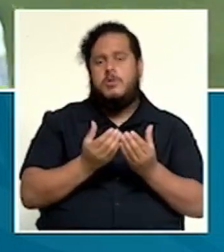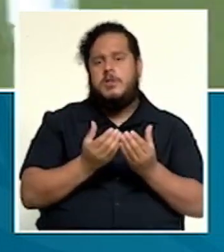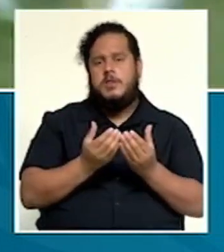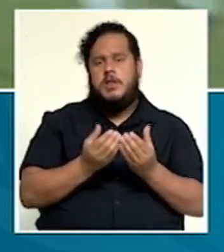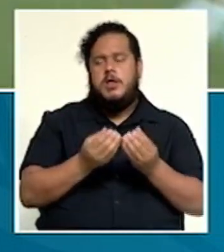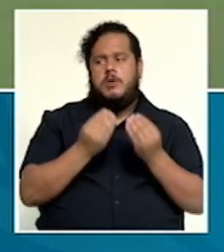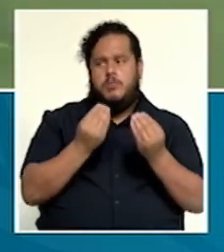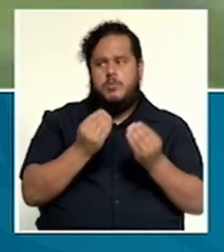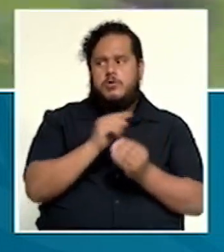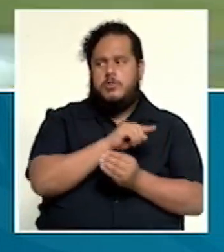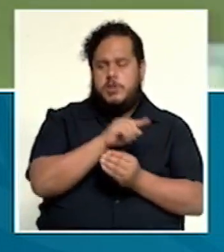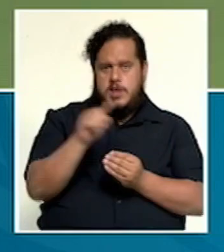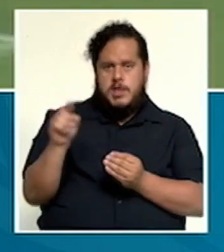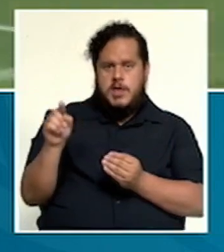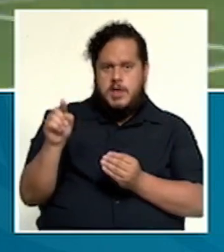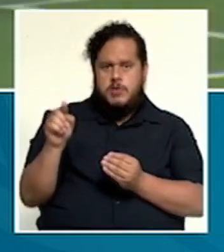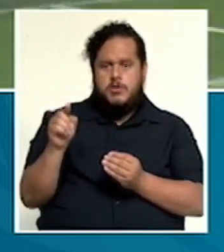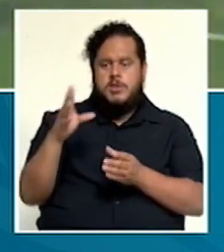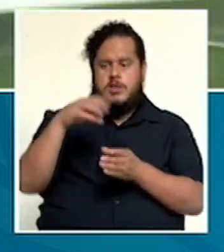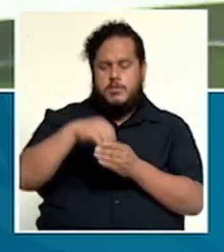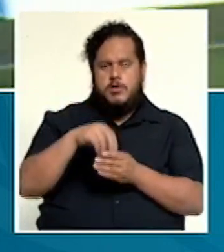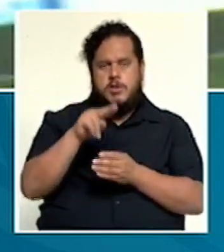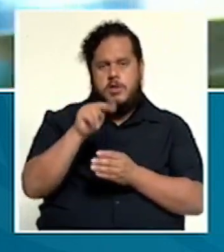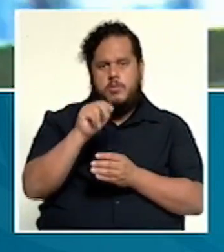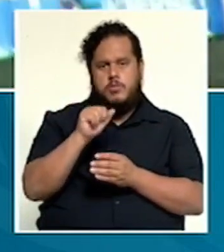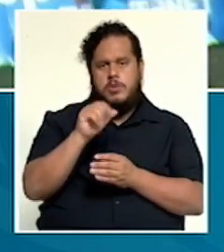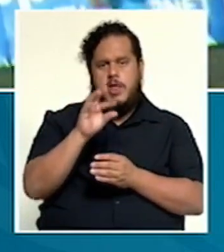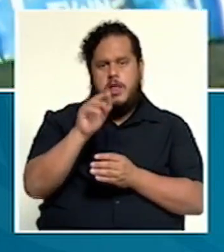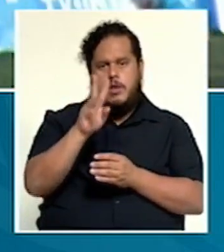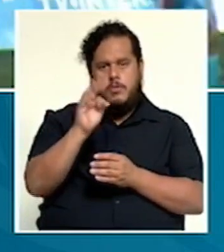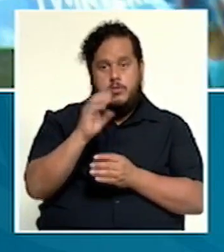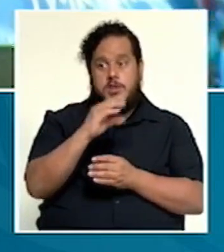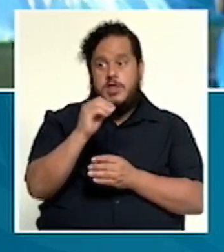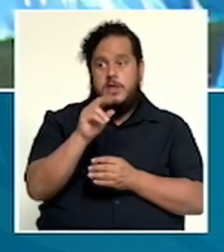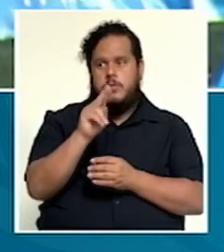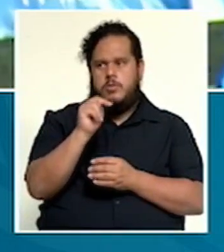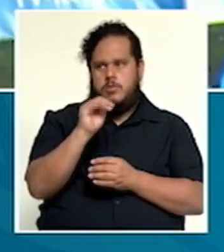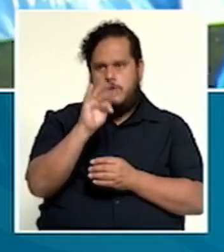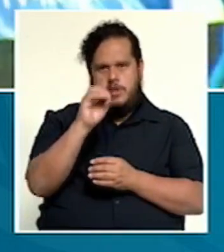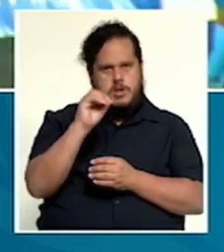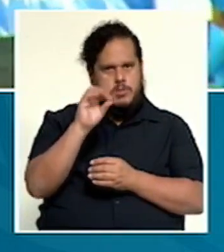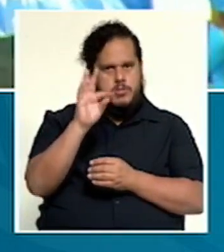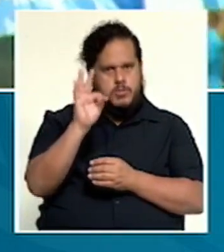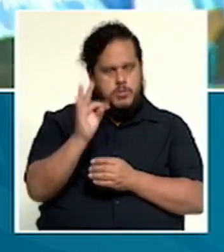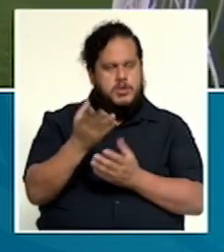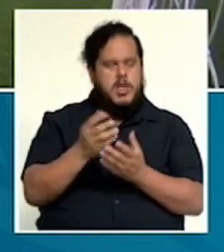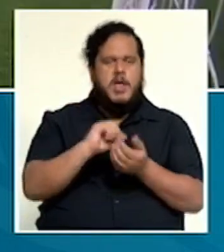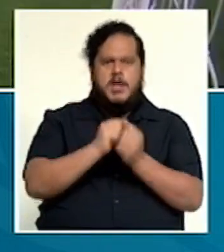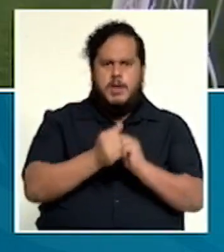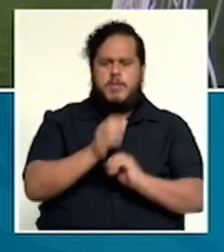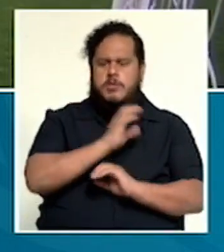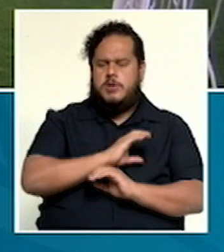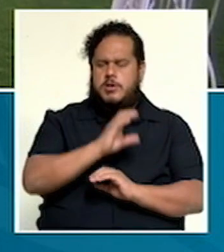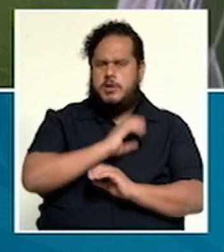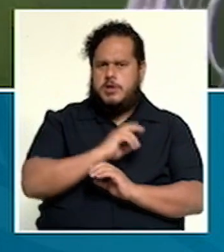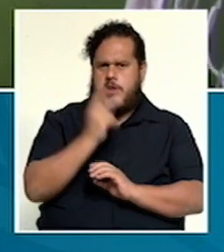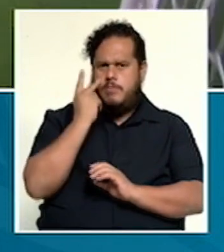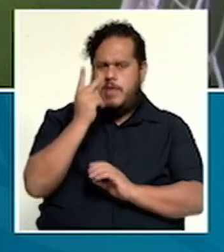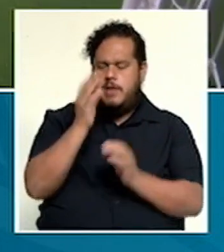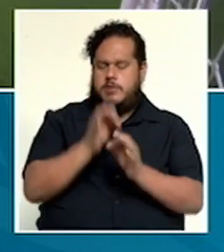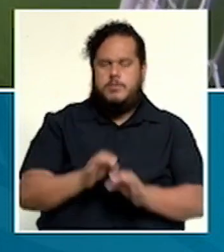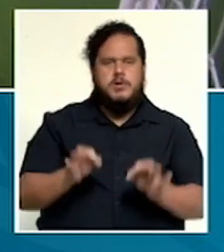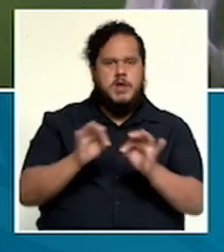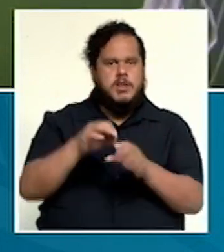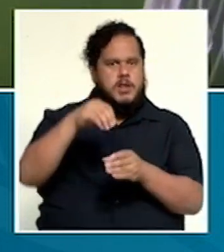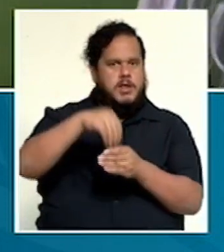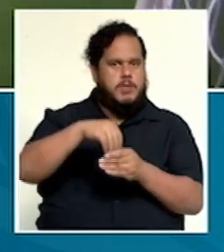muchos de ellos que están en UNAFUT y en UNIFUT, con esos procesos de transformación de las condiciones. Vea lo importante que ha sido la